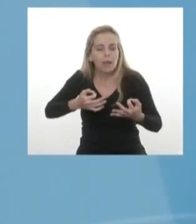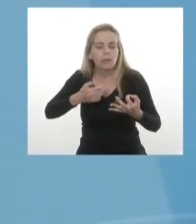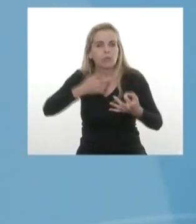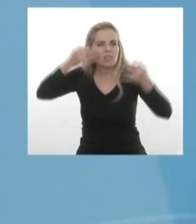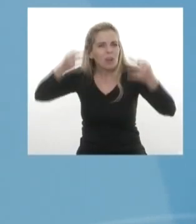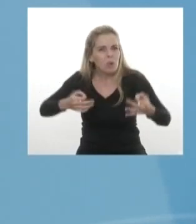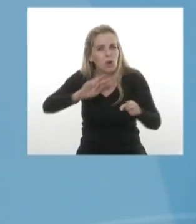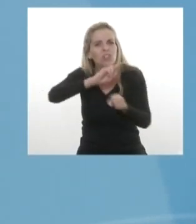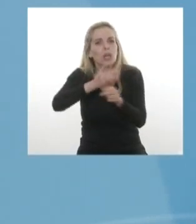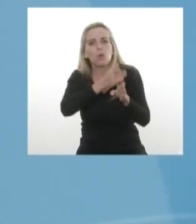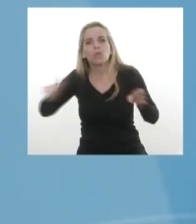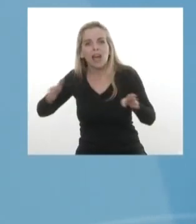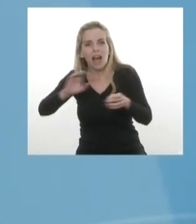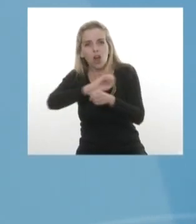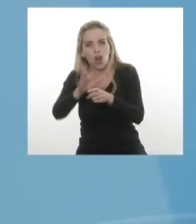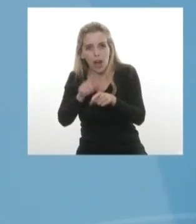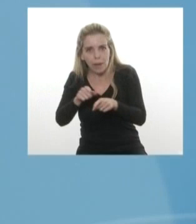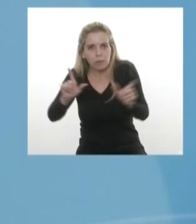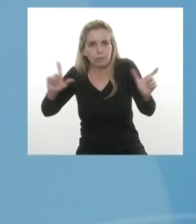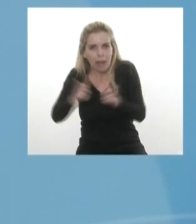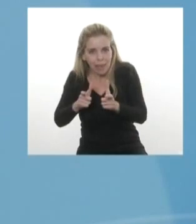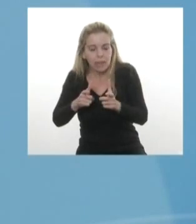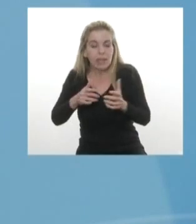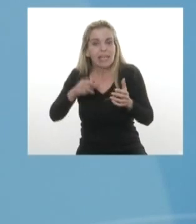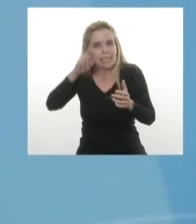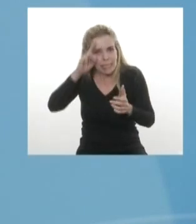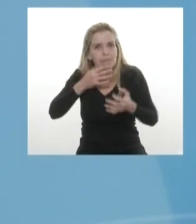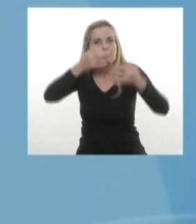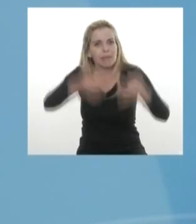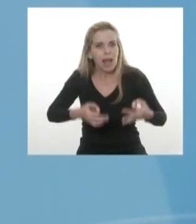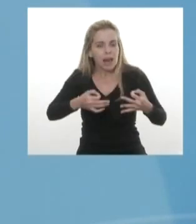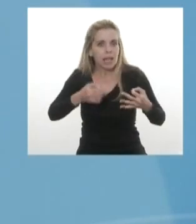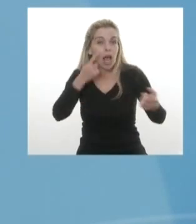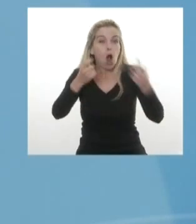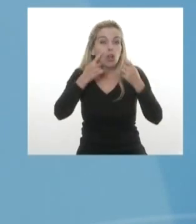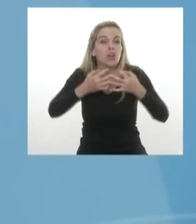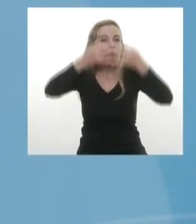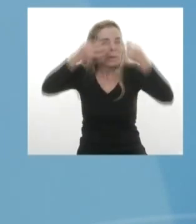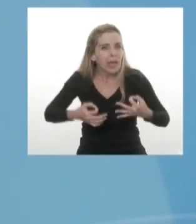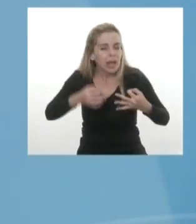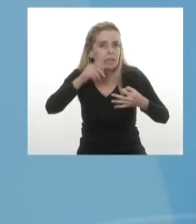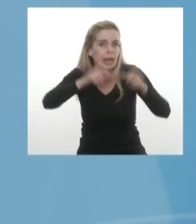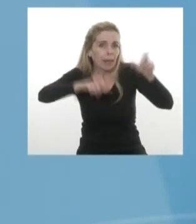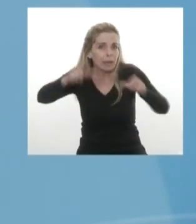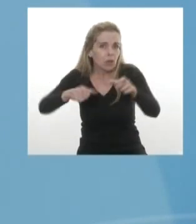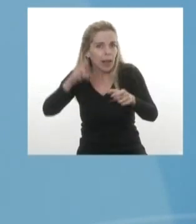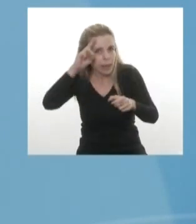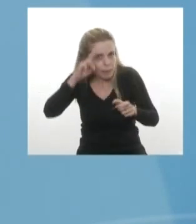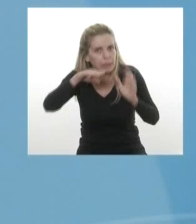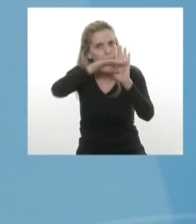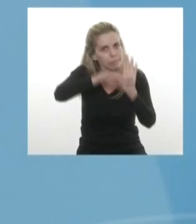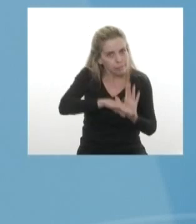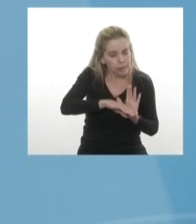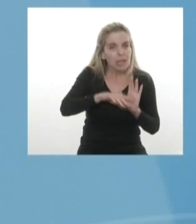ola. Si se implementan de modo oportuno y se controla el cumplimiento, los contagios van a